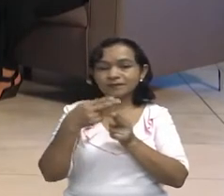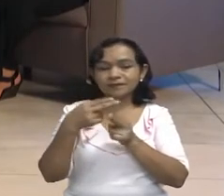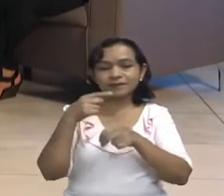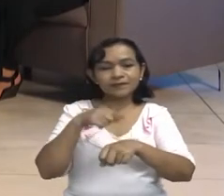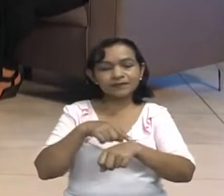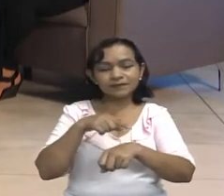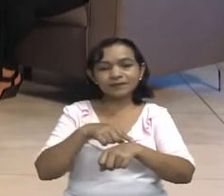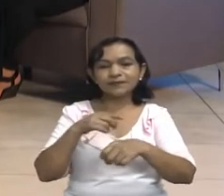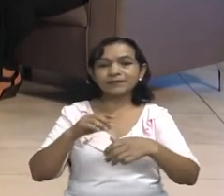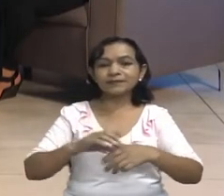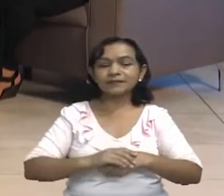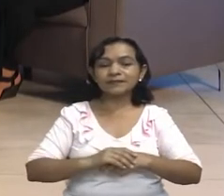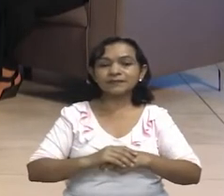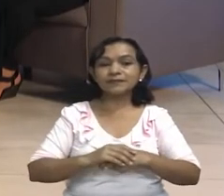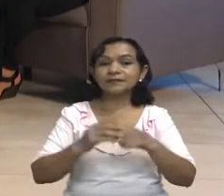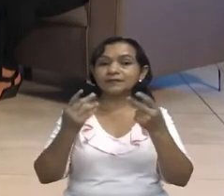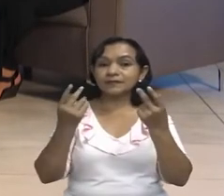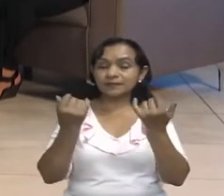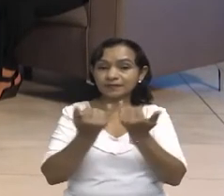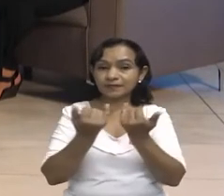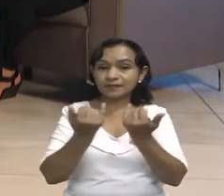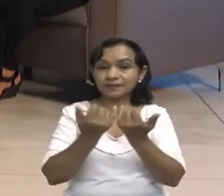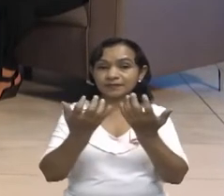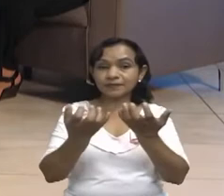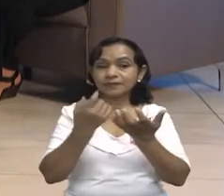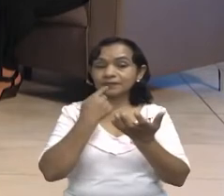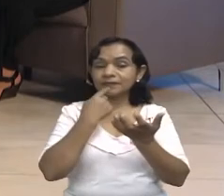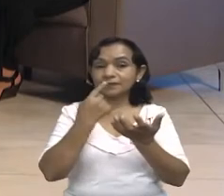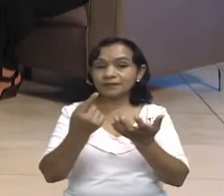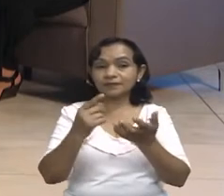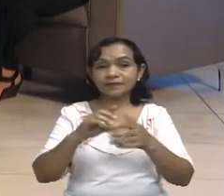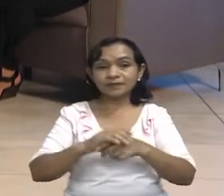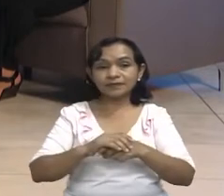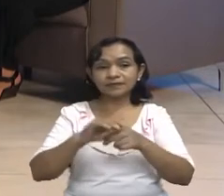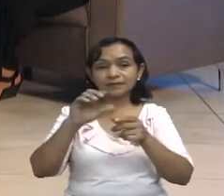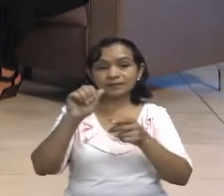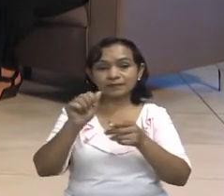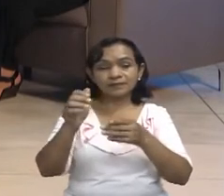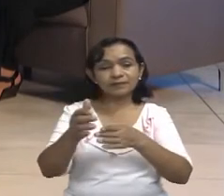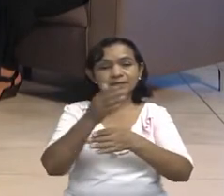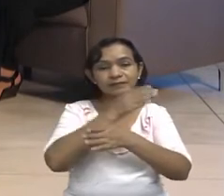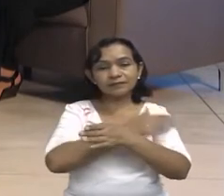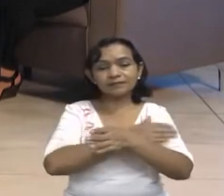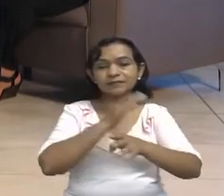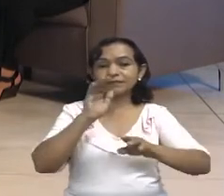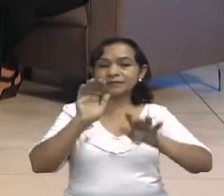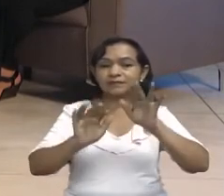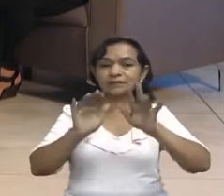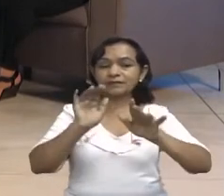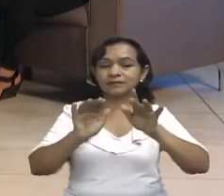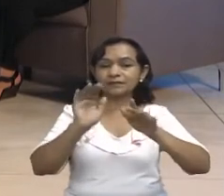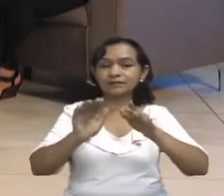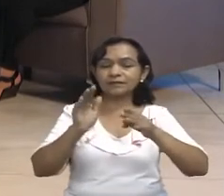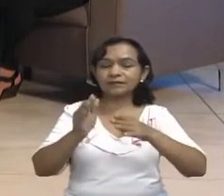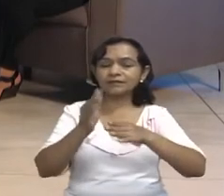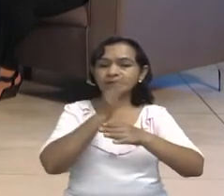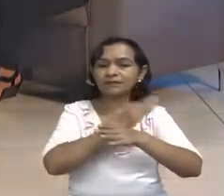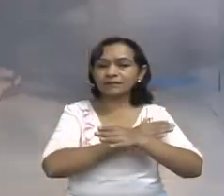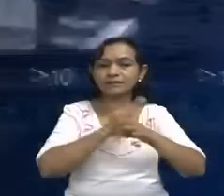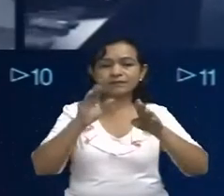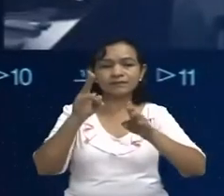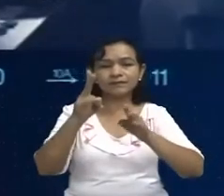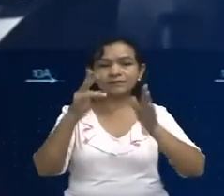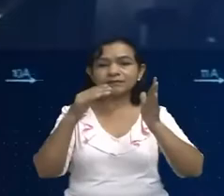tiempo, pero también quisiera mencionar a la administradora o secretaria general, no sé cuál era la figura de aquel entonces, en el